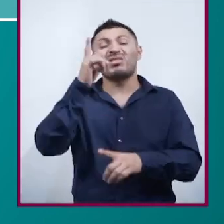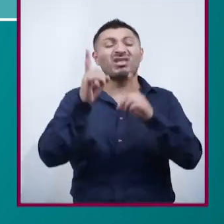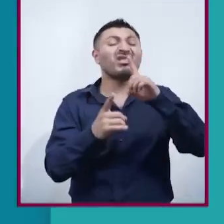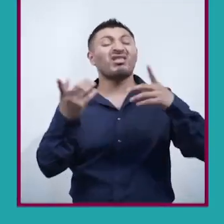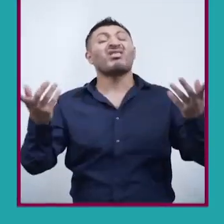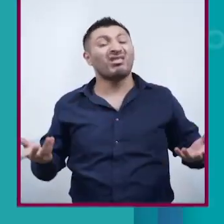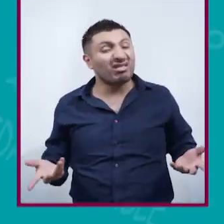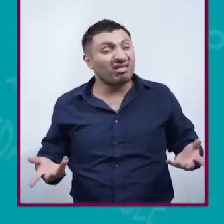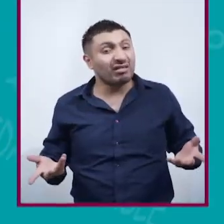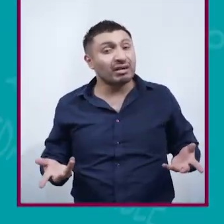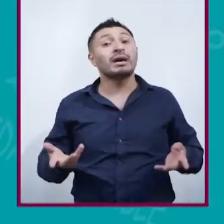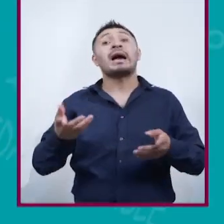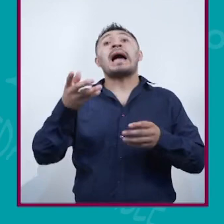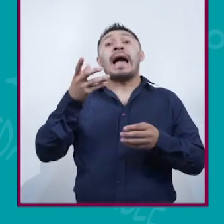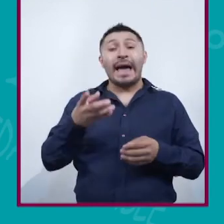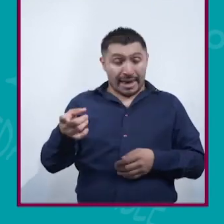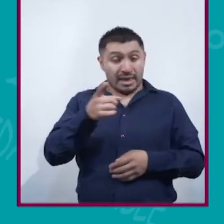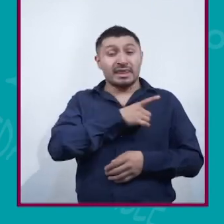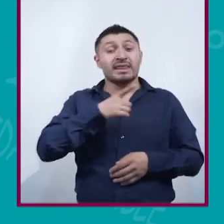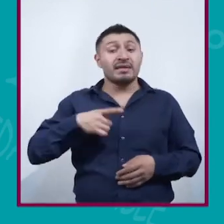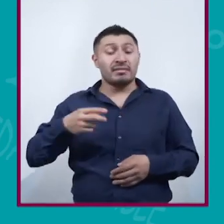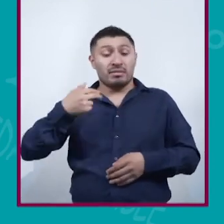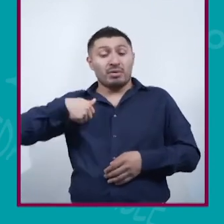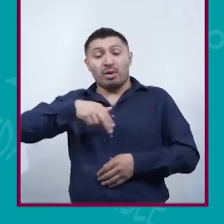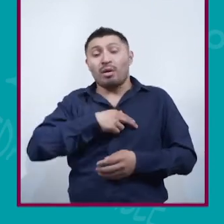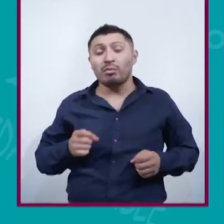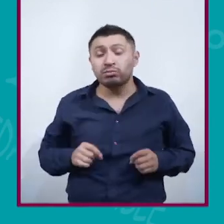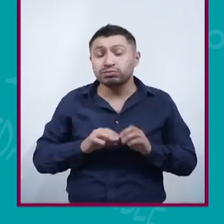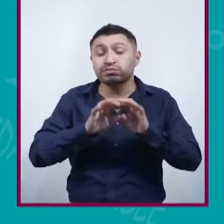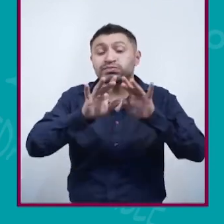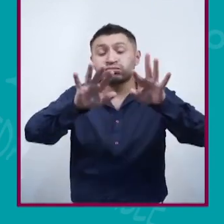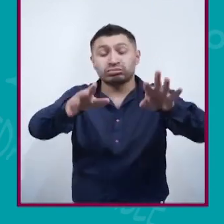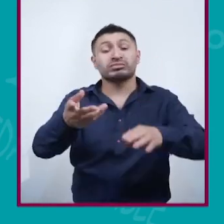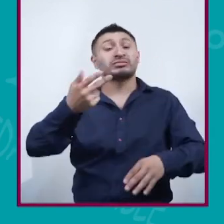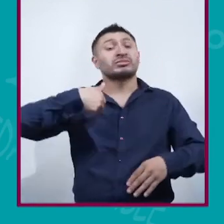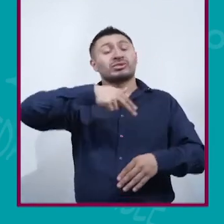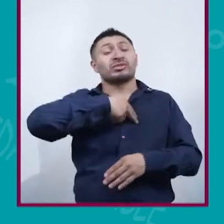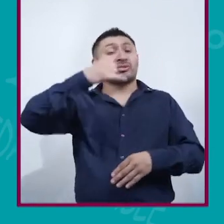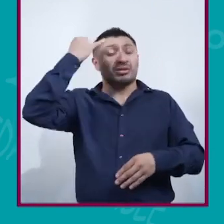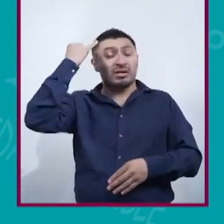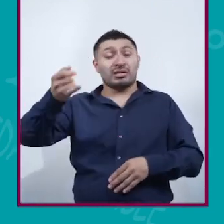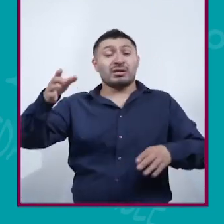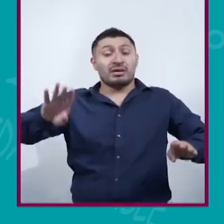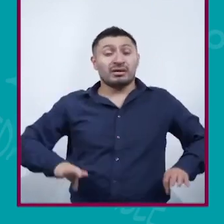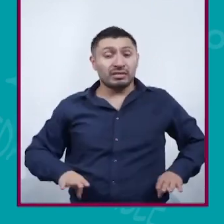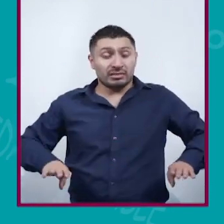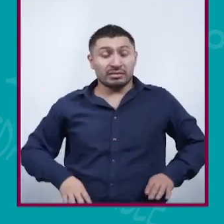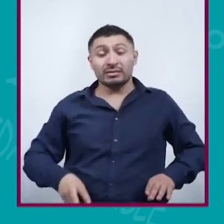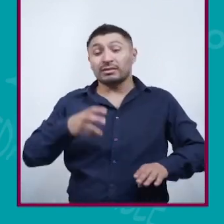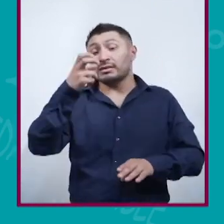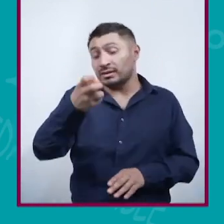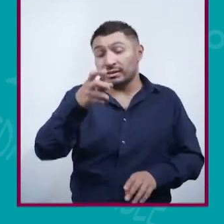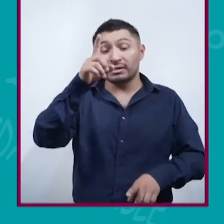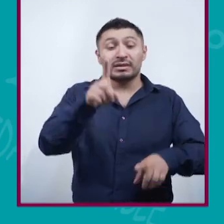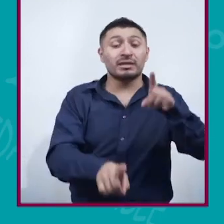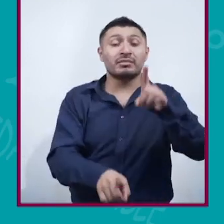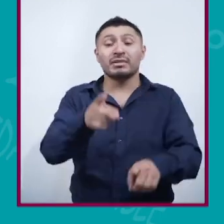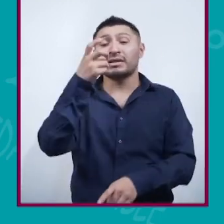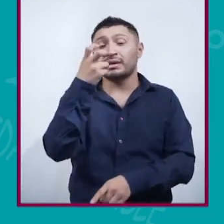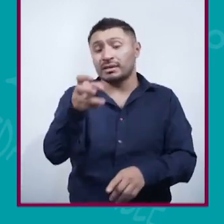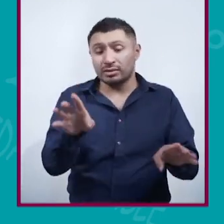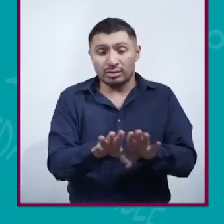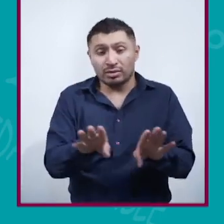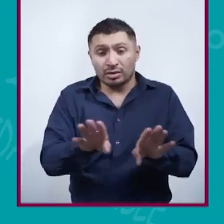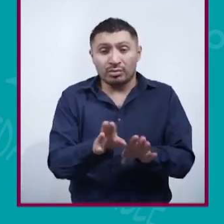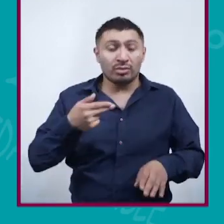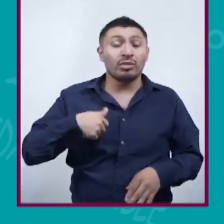ellas? Lo que debemos circular nosotros es nuestra visión personal, y de acuerdo a nuestra visión crítica